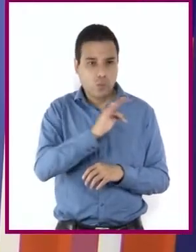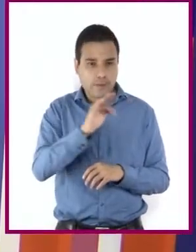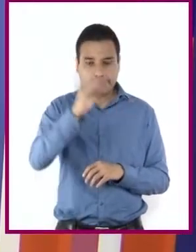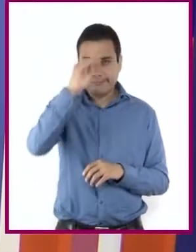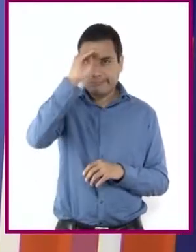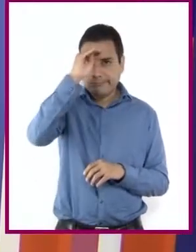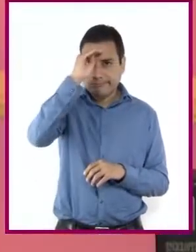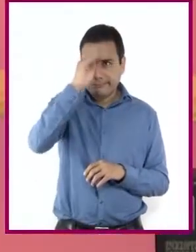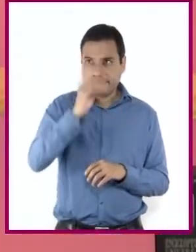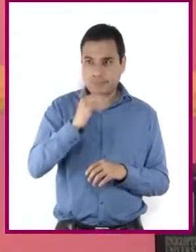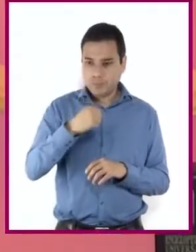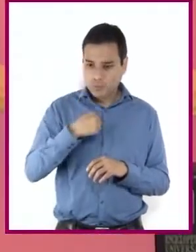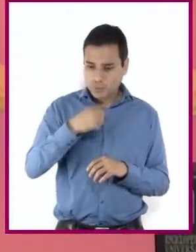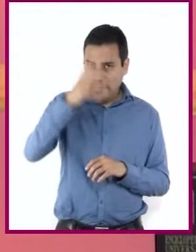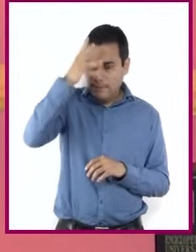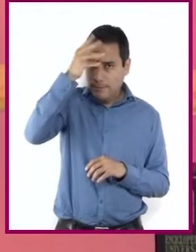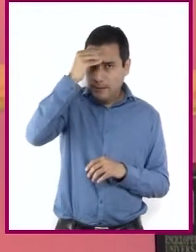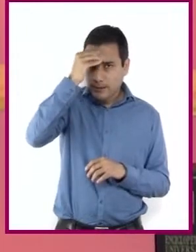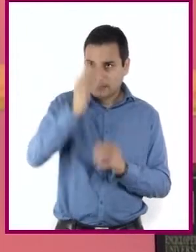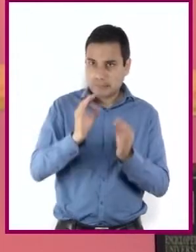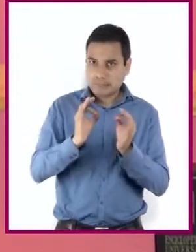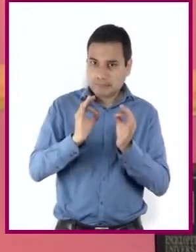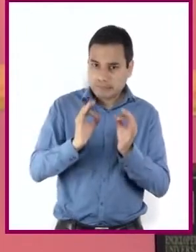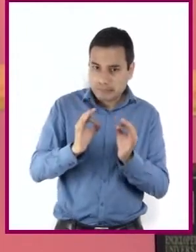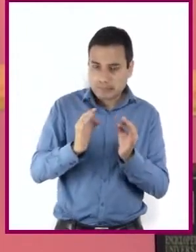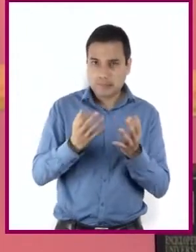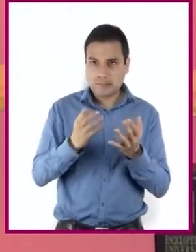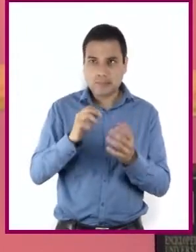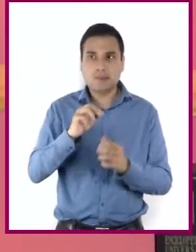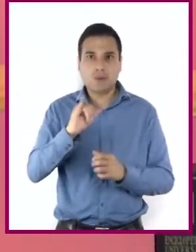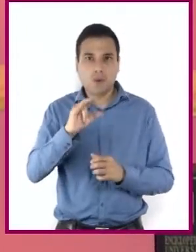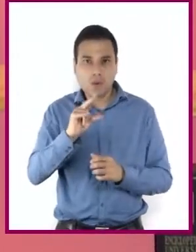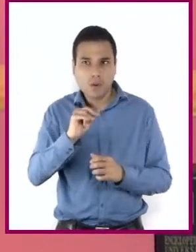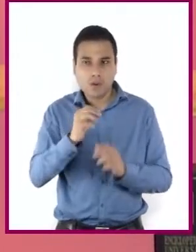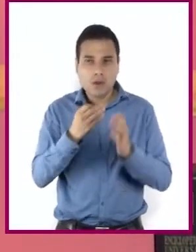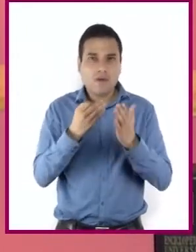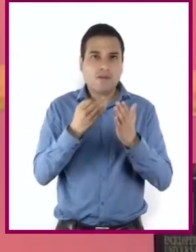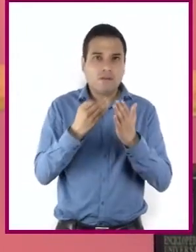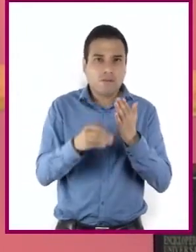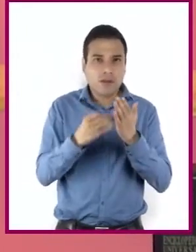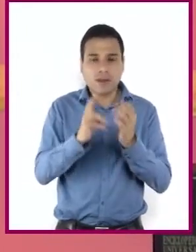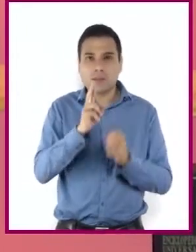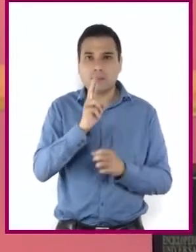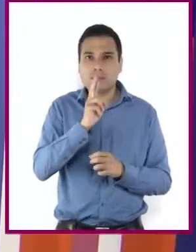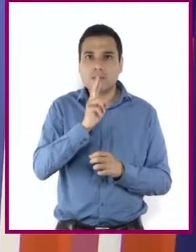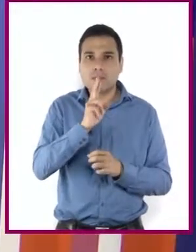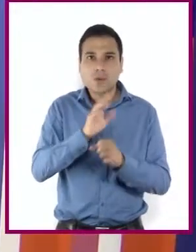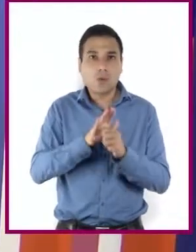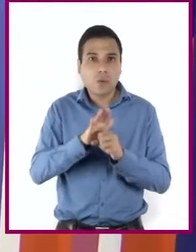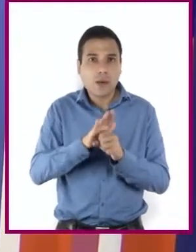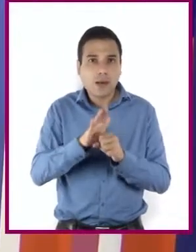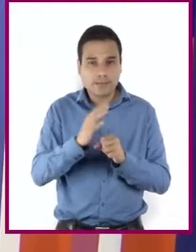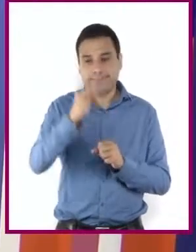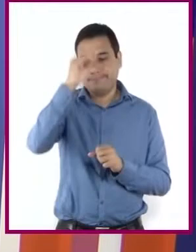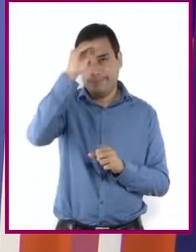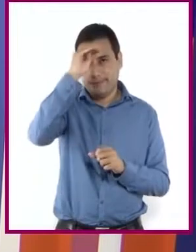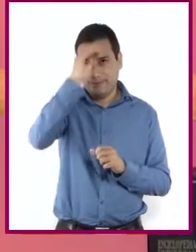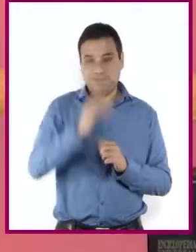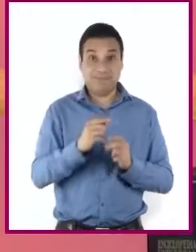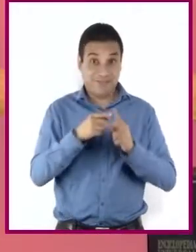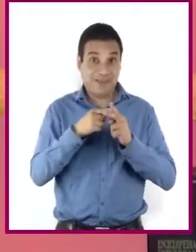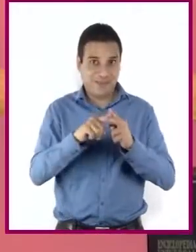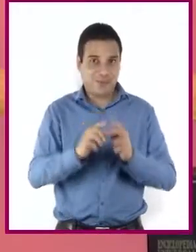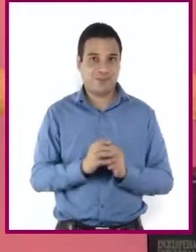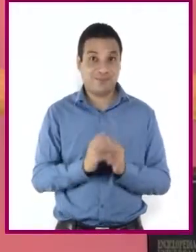y aprendizaje e identificar sus fortalezas y áreas de oportunidad en las que pueden mejorar. Muy bien,